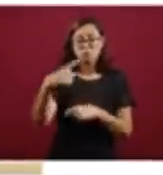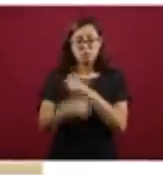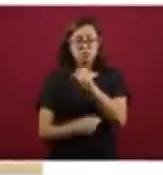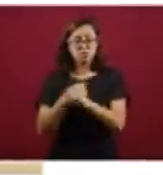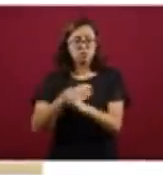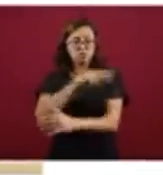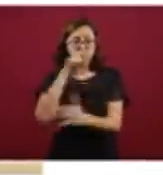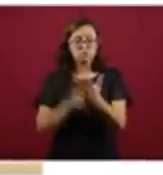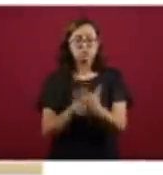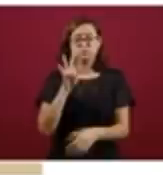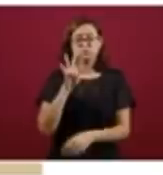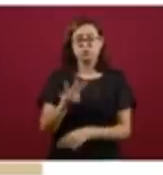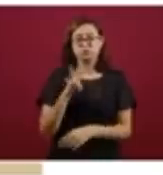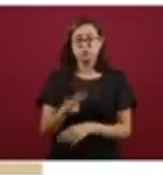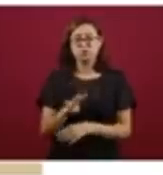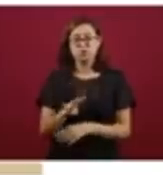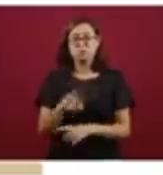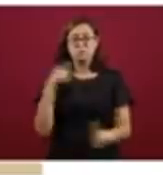de